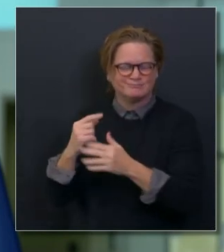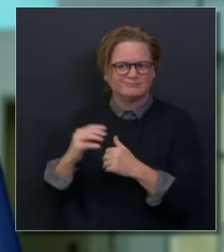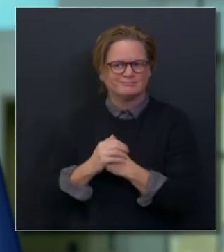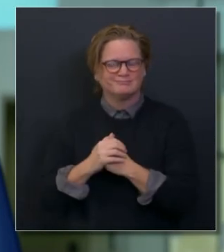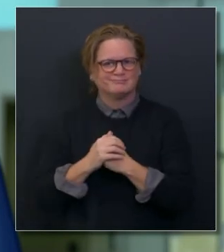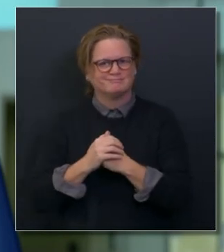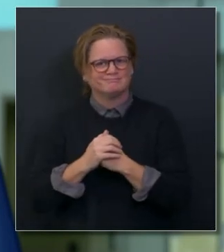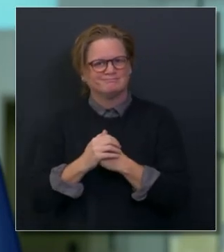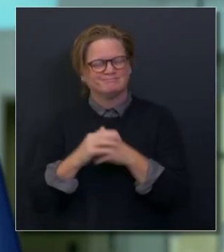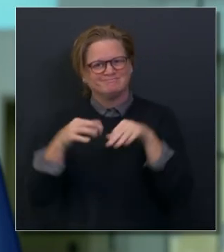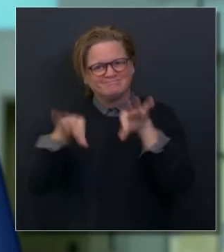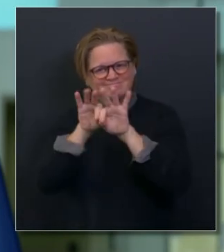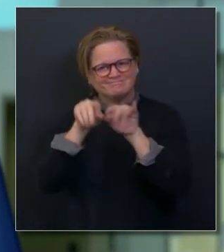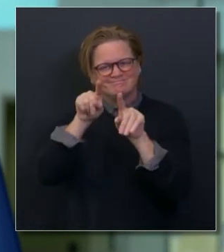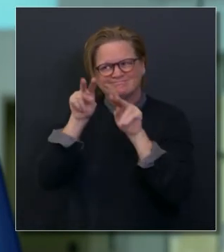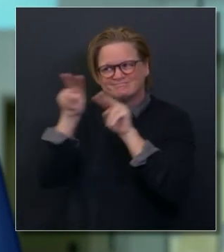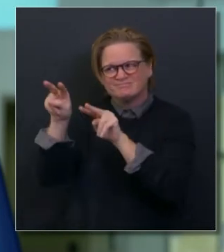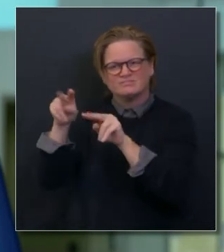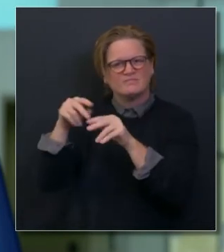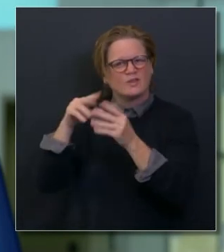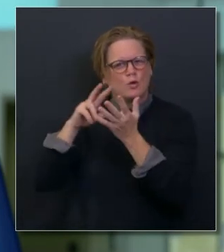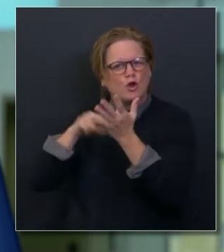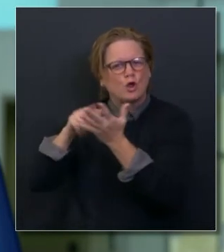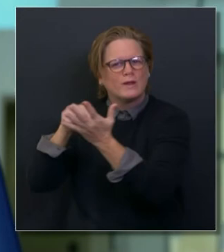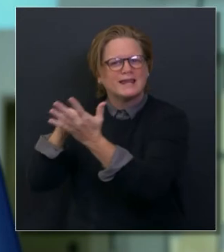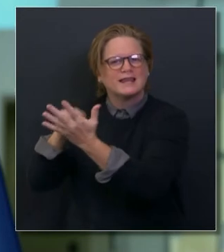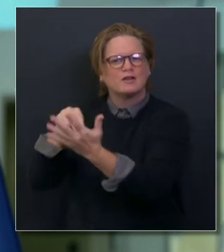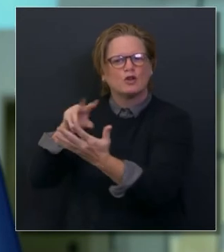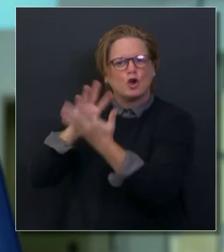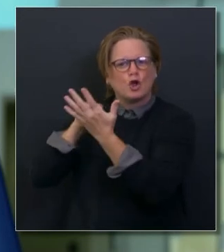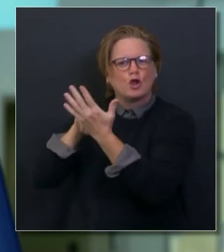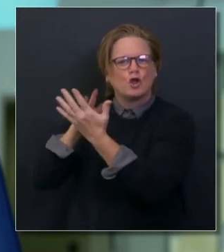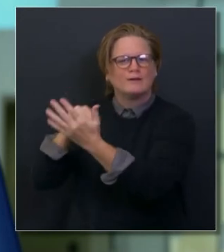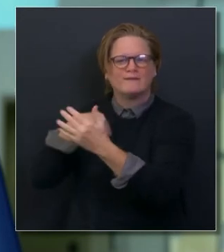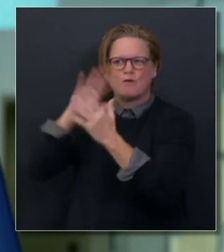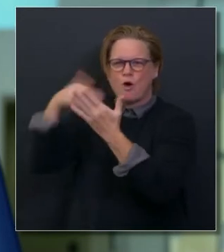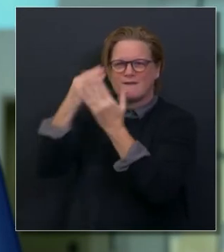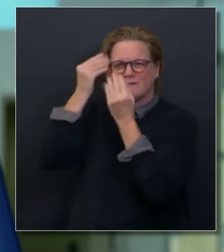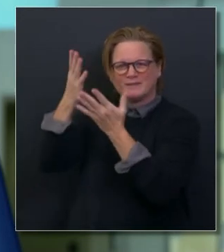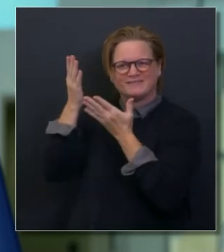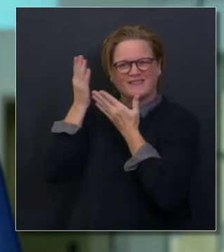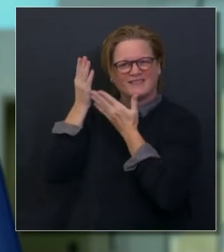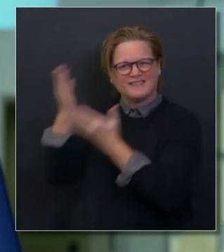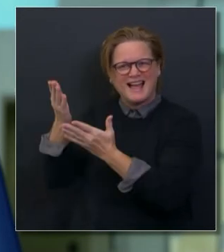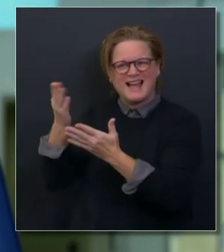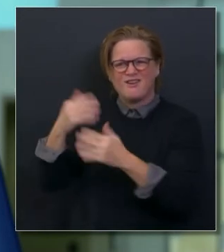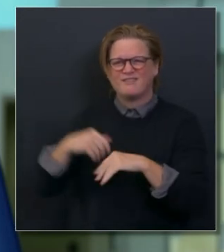covid19.ca.gov para aprender más de cómo se verán sus prioridades antes de que las